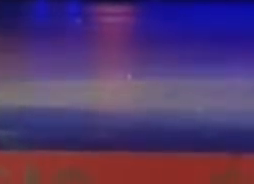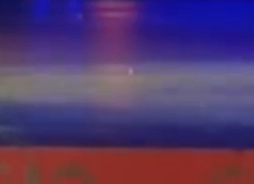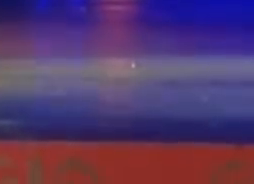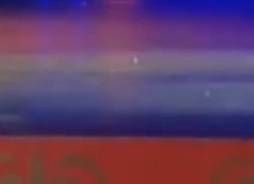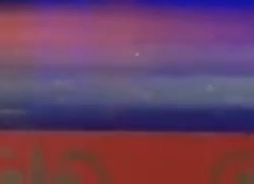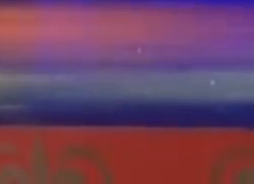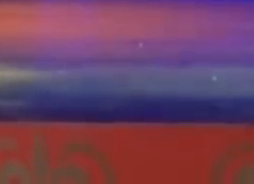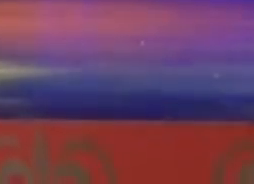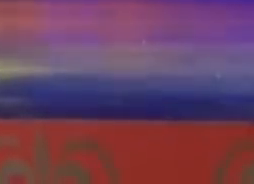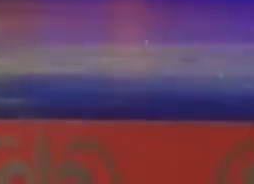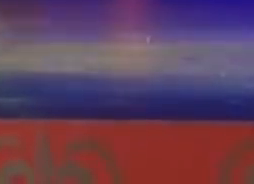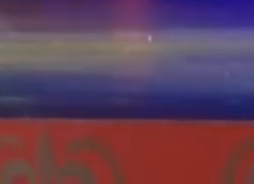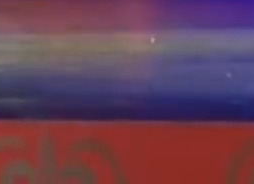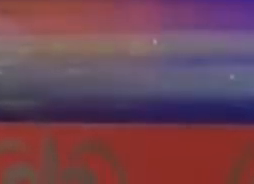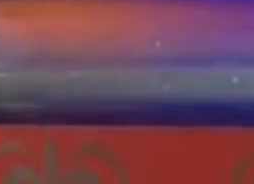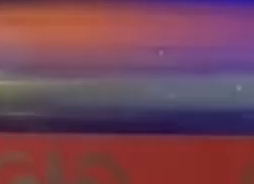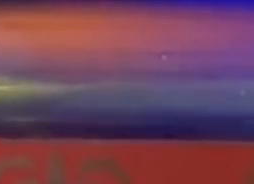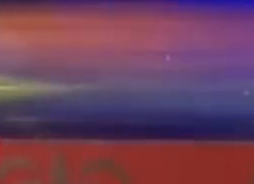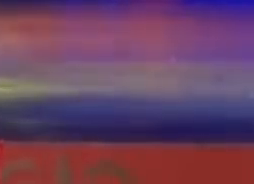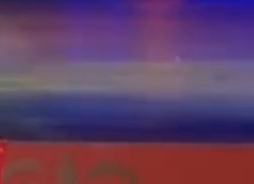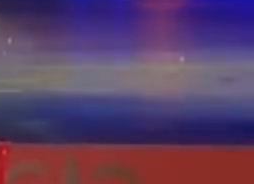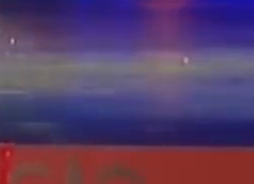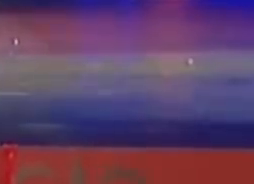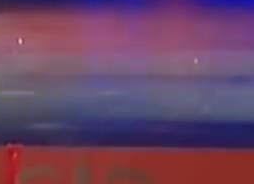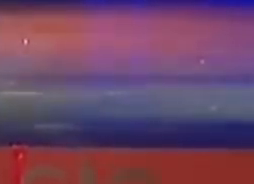you played it, you played it to the